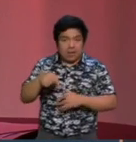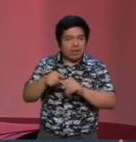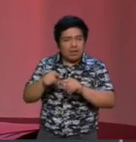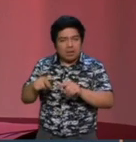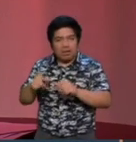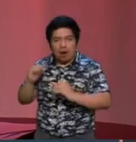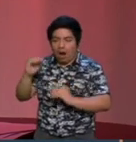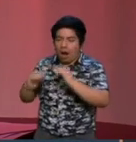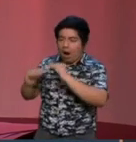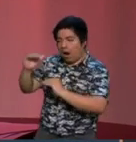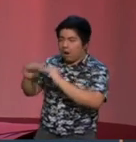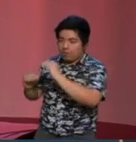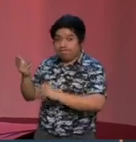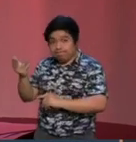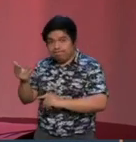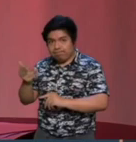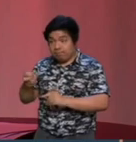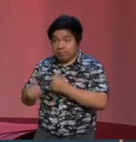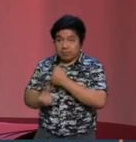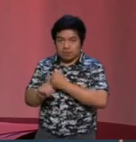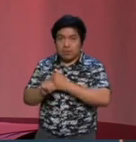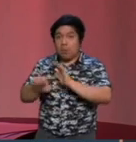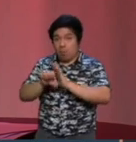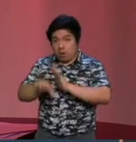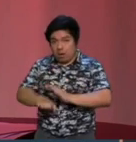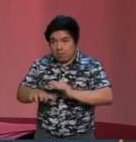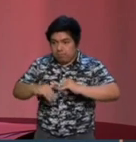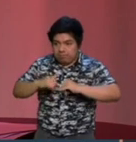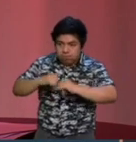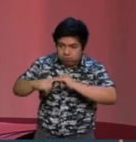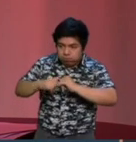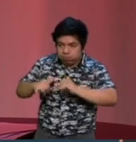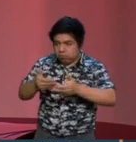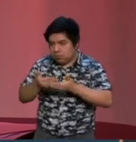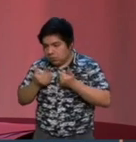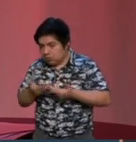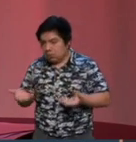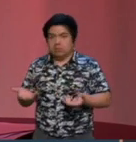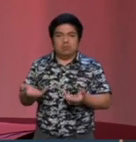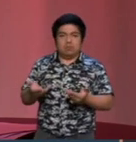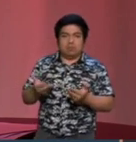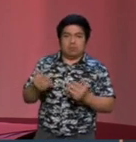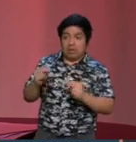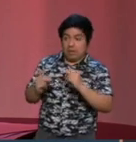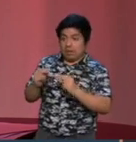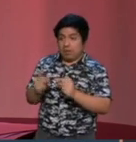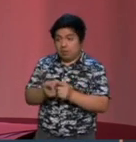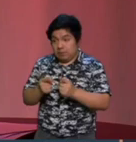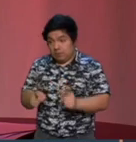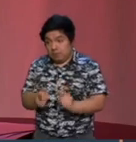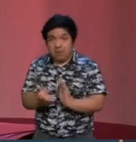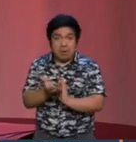distintas desigualdades. La desigualdad territorial, es decir, la ciudad no tiene el mismo nivel de desarrollo, el